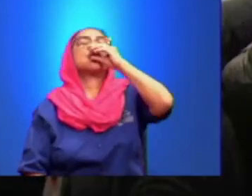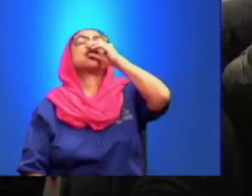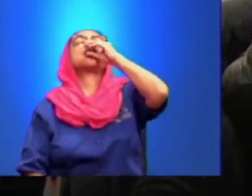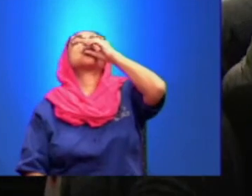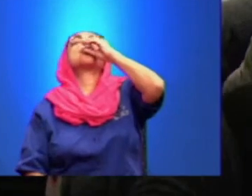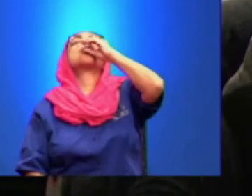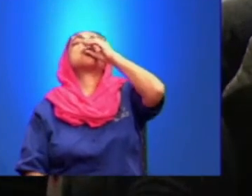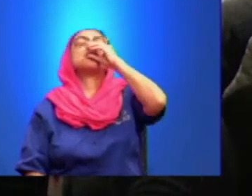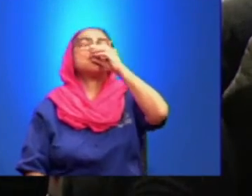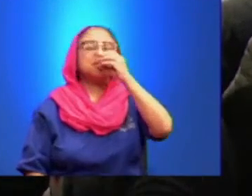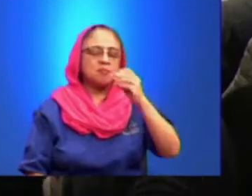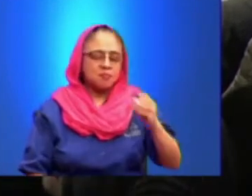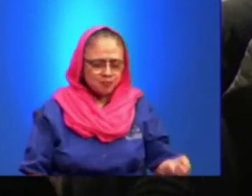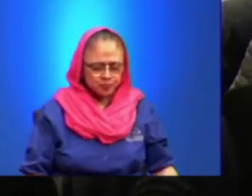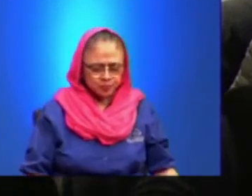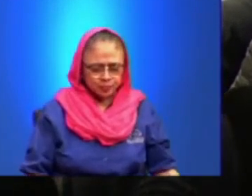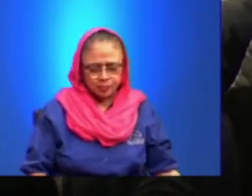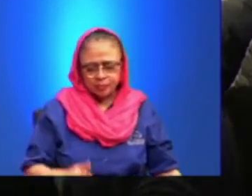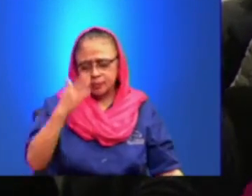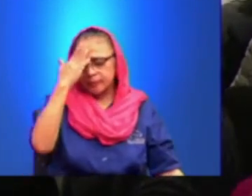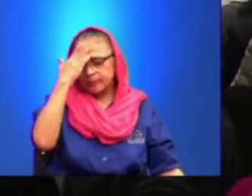gracias señor